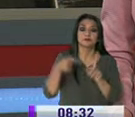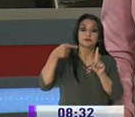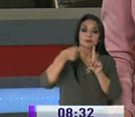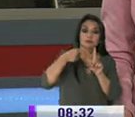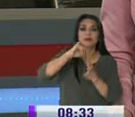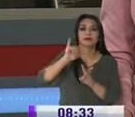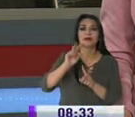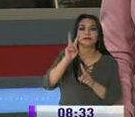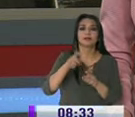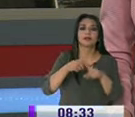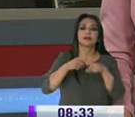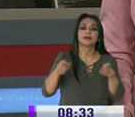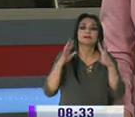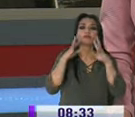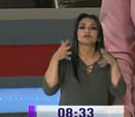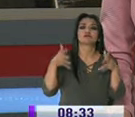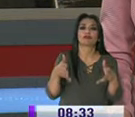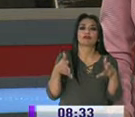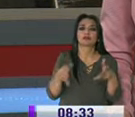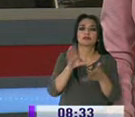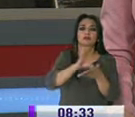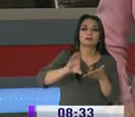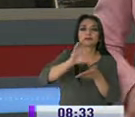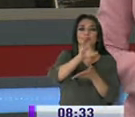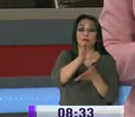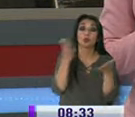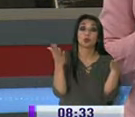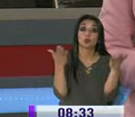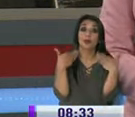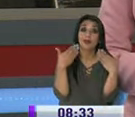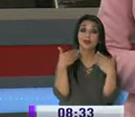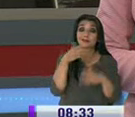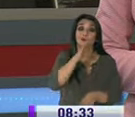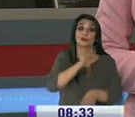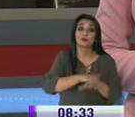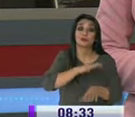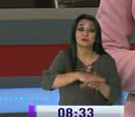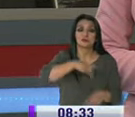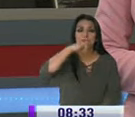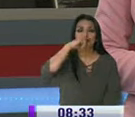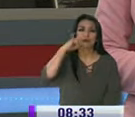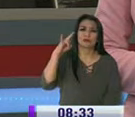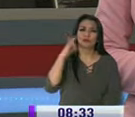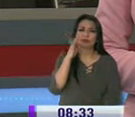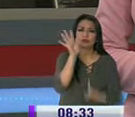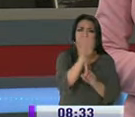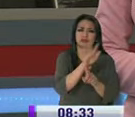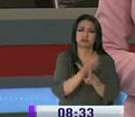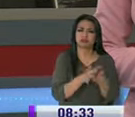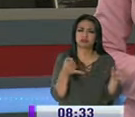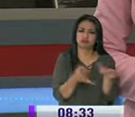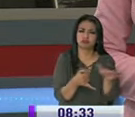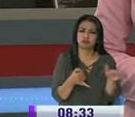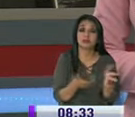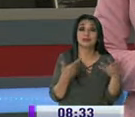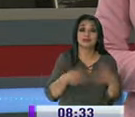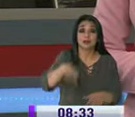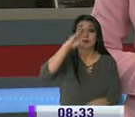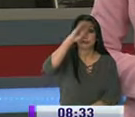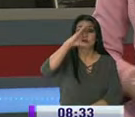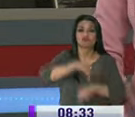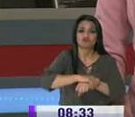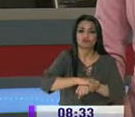podemos ustedes poner las imágenes, si son tan amables, donde ya todos hemos visto y se ha relatado lo sucedido, en el